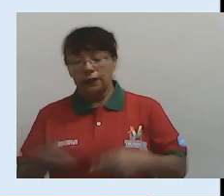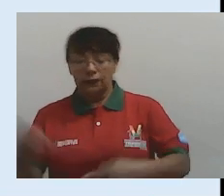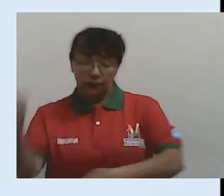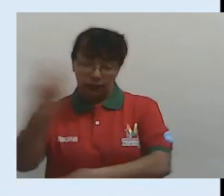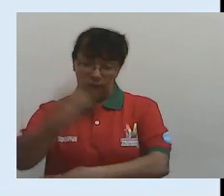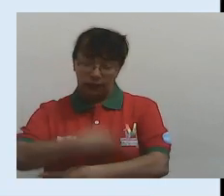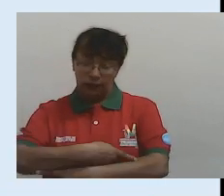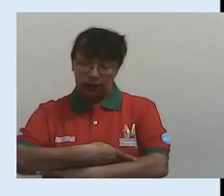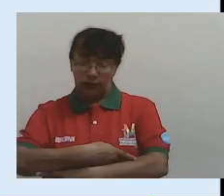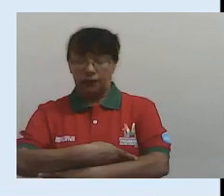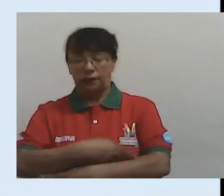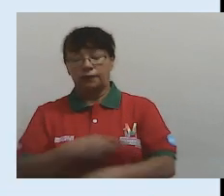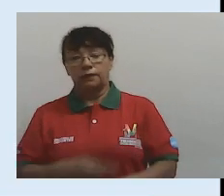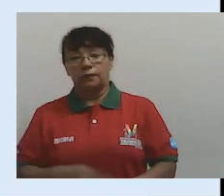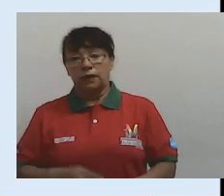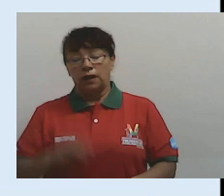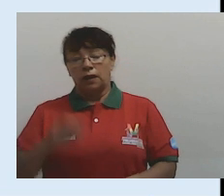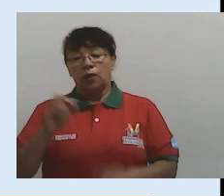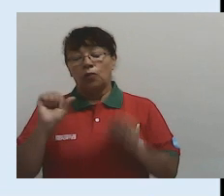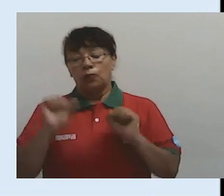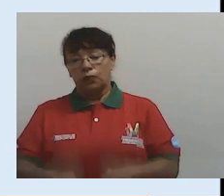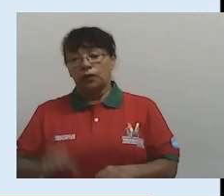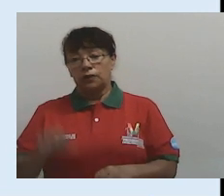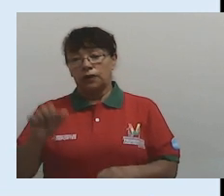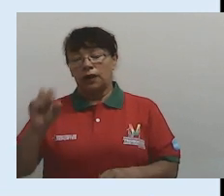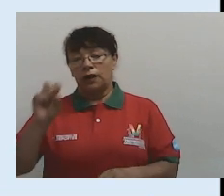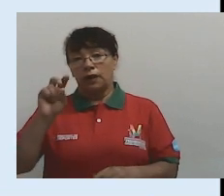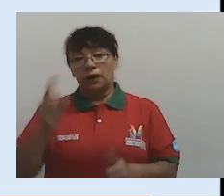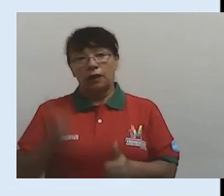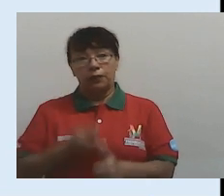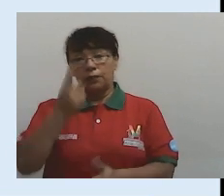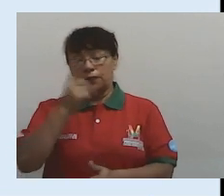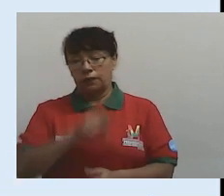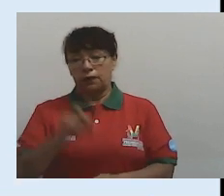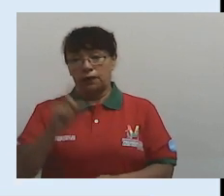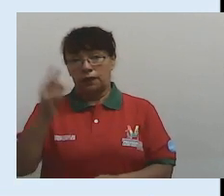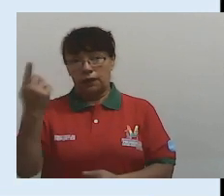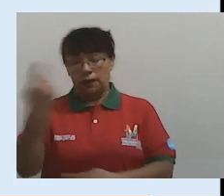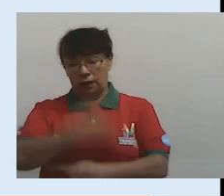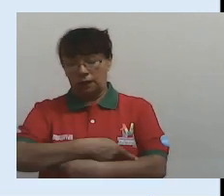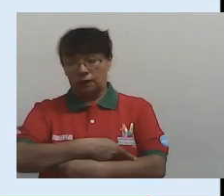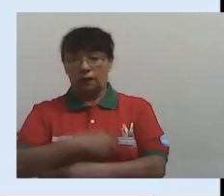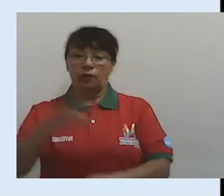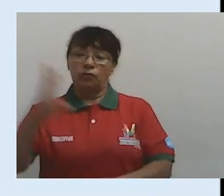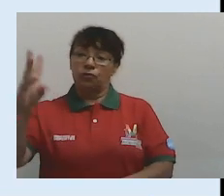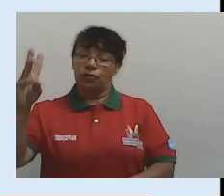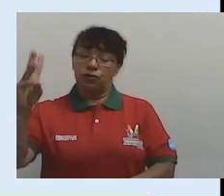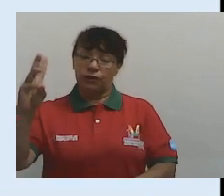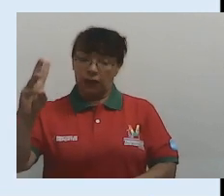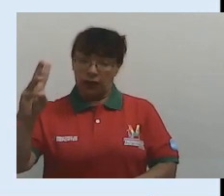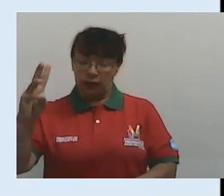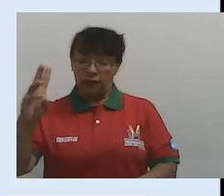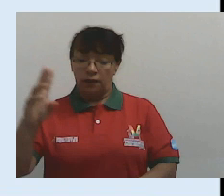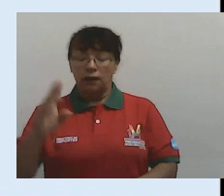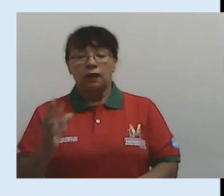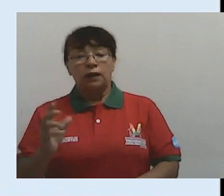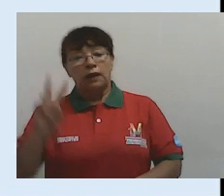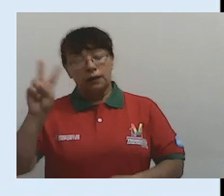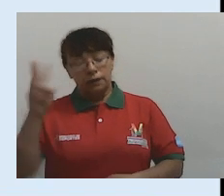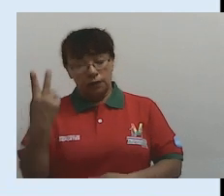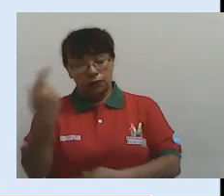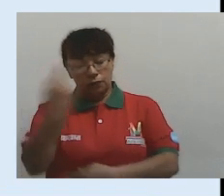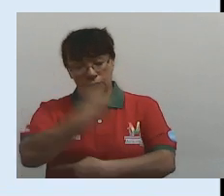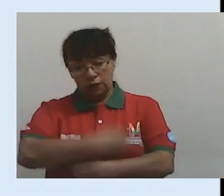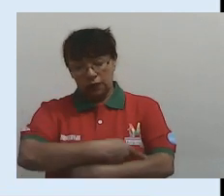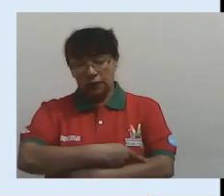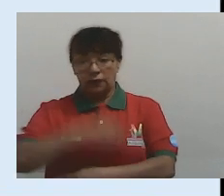reiterar, puedo hacer en 2 días, el primer día haría unas 6 pruebas y el segundo haría las 5 que